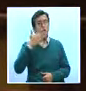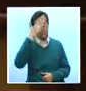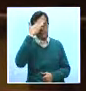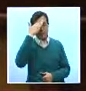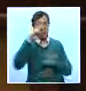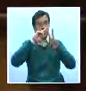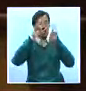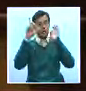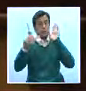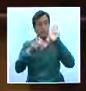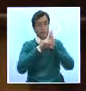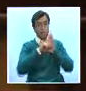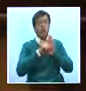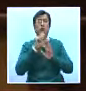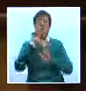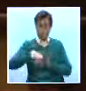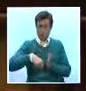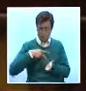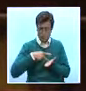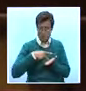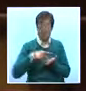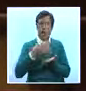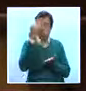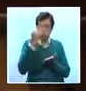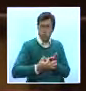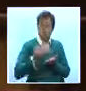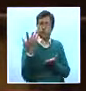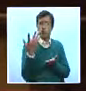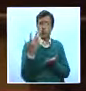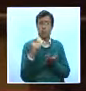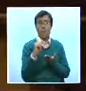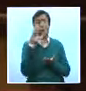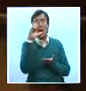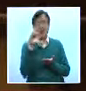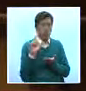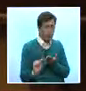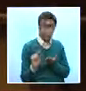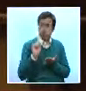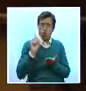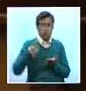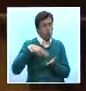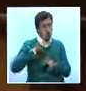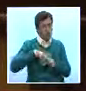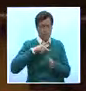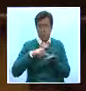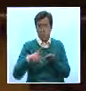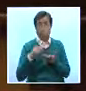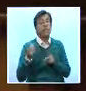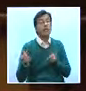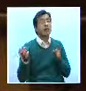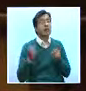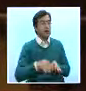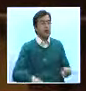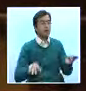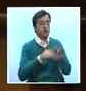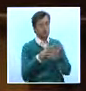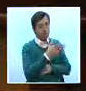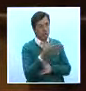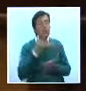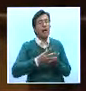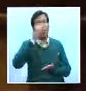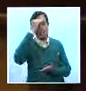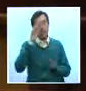legales va a tributar ni más ni menos de lo establecido en la ley. Por eso es que nosotros les invitamos a conocer la ley para que no paguen ni más ni menos de los